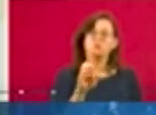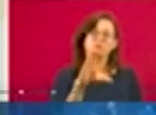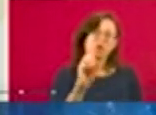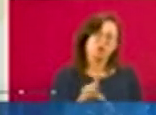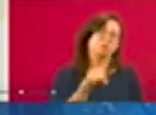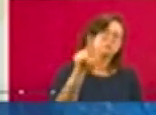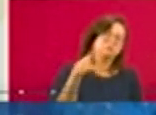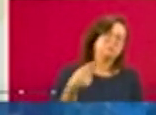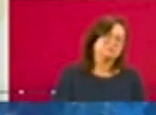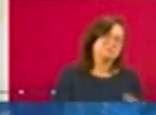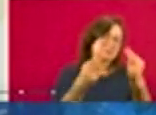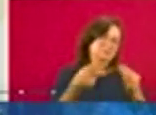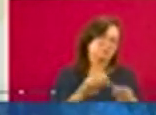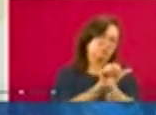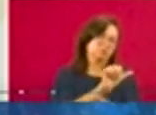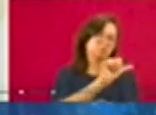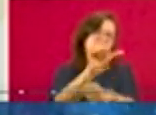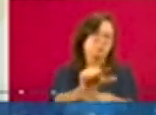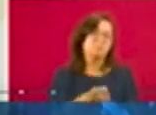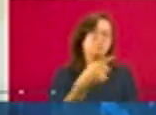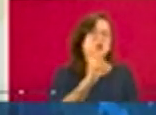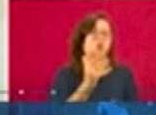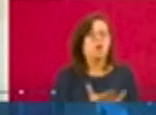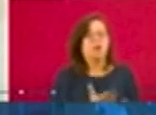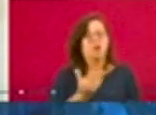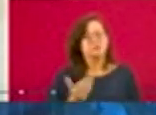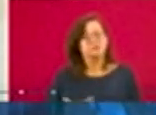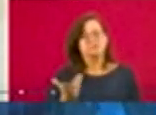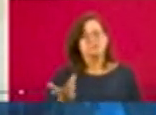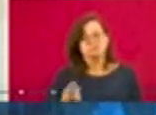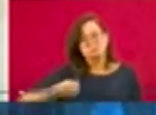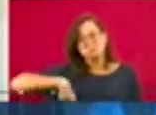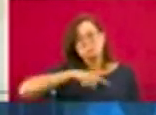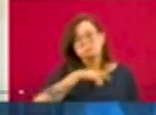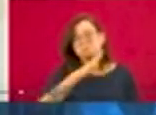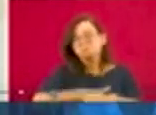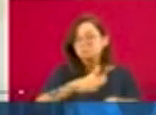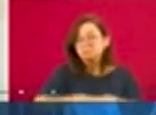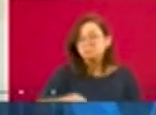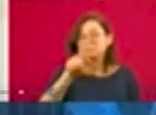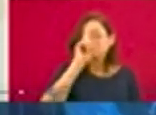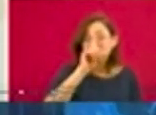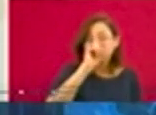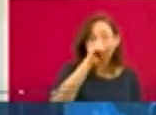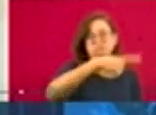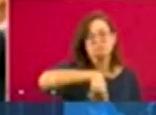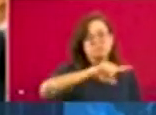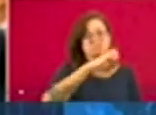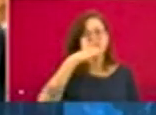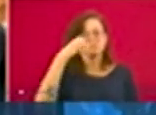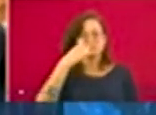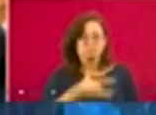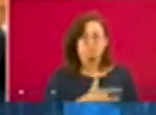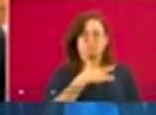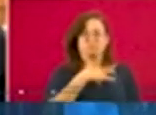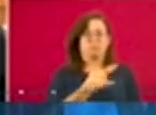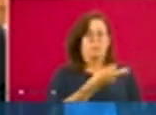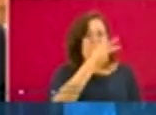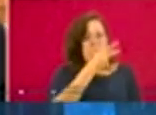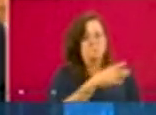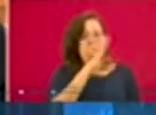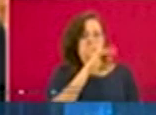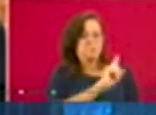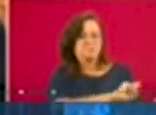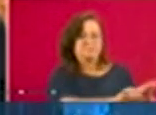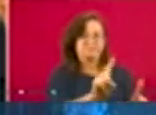con el uso horario. Todos estos problemas afortunadamente los pudimos resolver el día de ayer, y hoy en